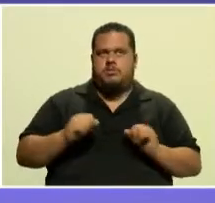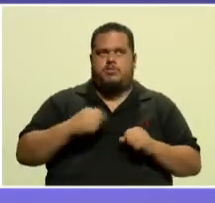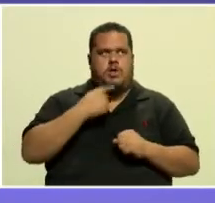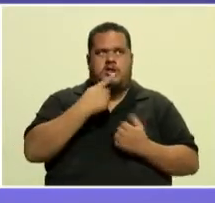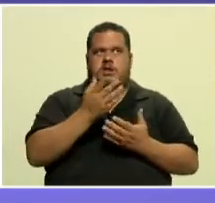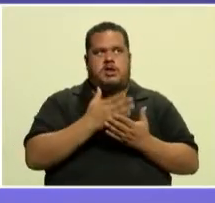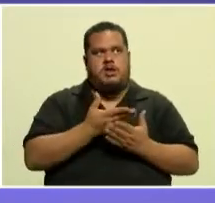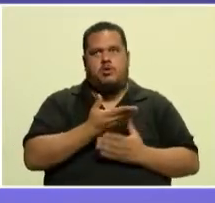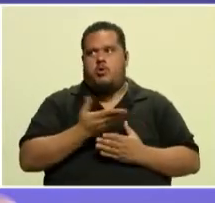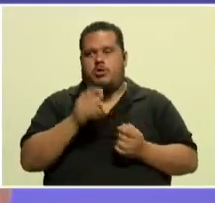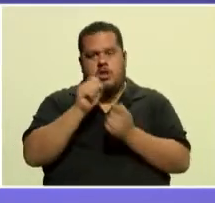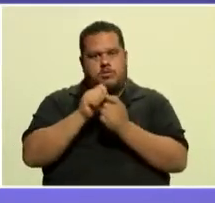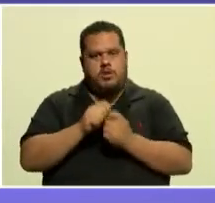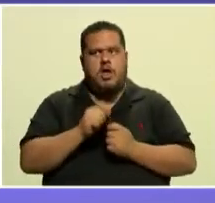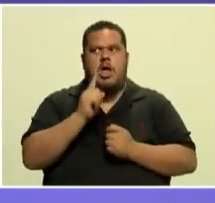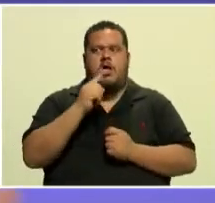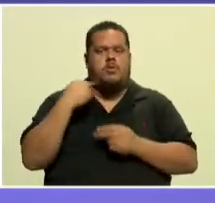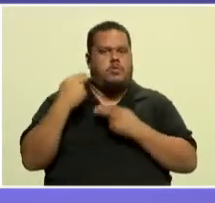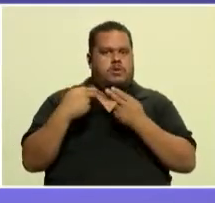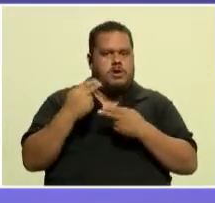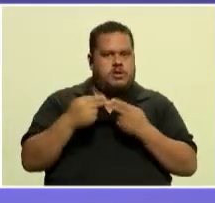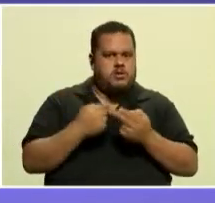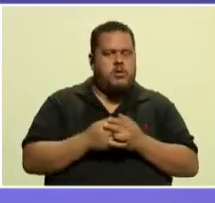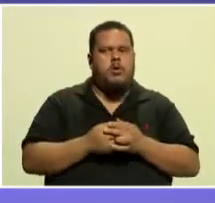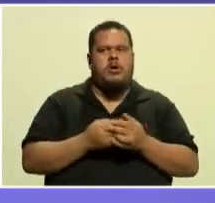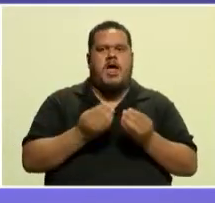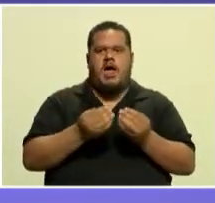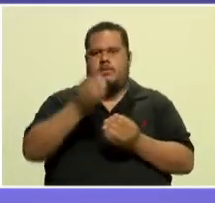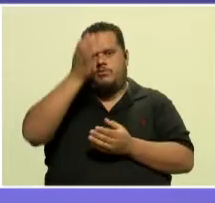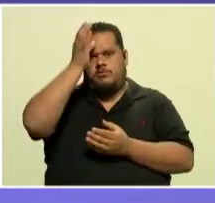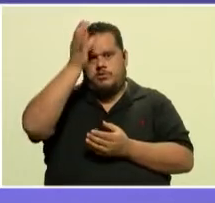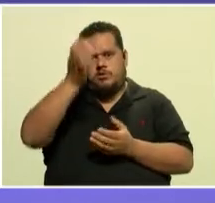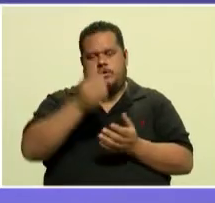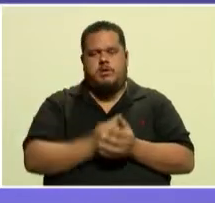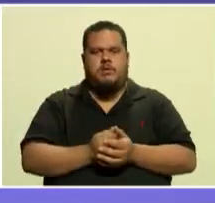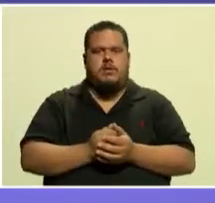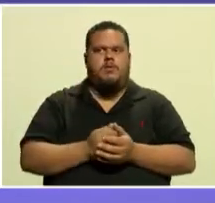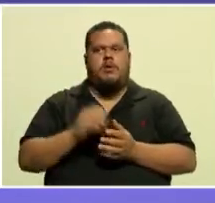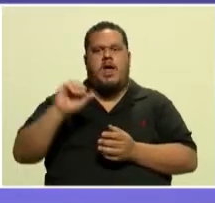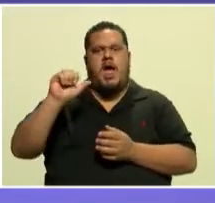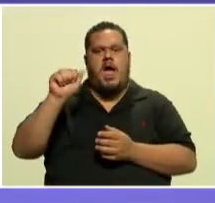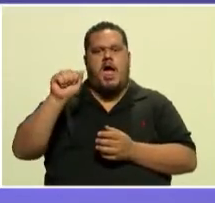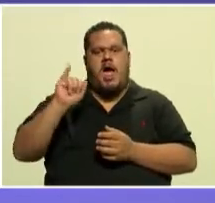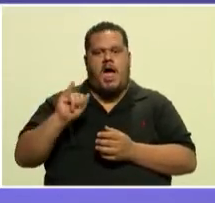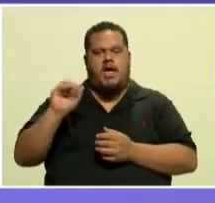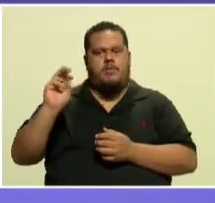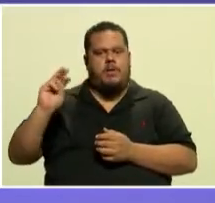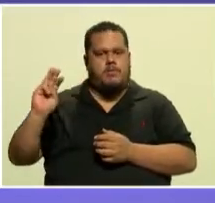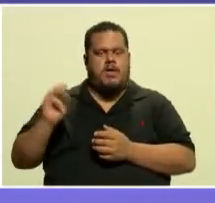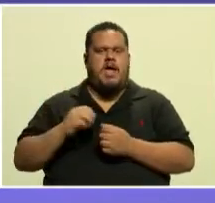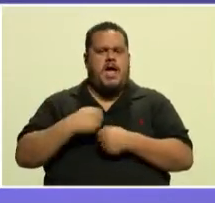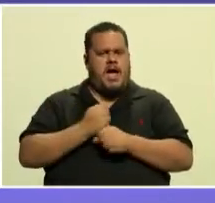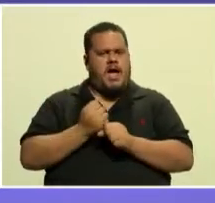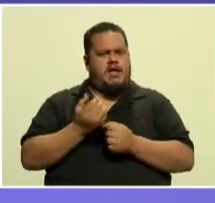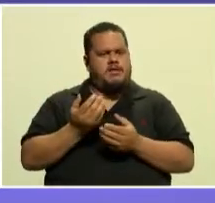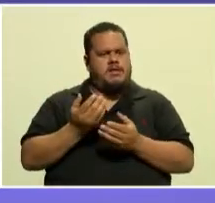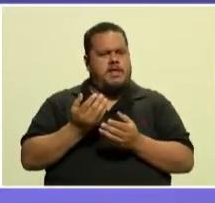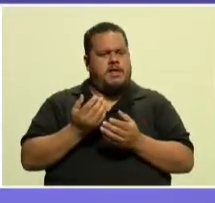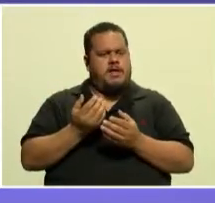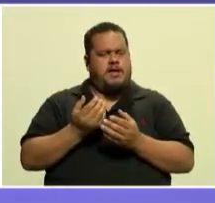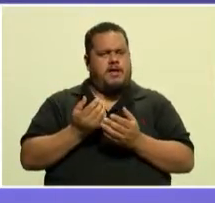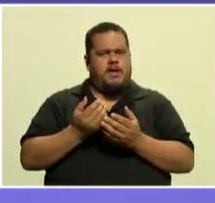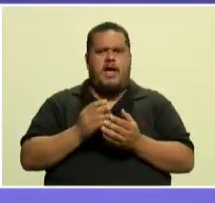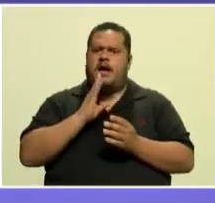decir, claro, hay una historia, hay un bagaje cultural, ¿verdad? Por ejemplo, Ai Weiwei, que lo mencionaste, hace obras